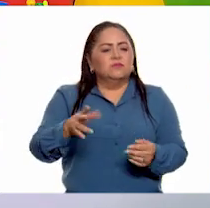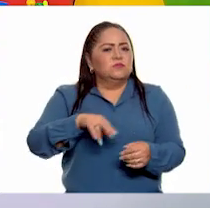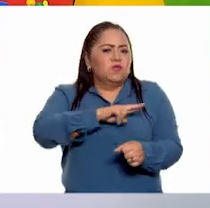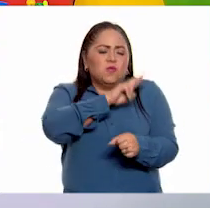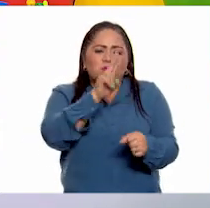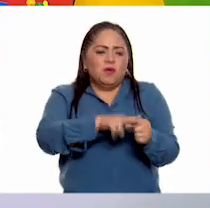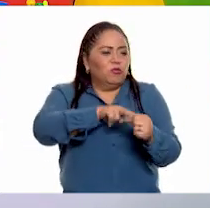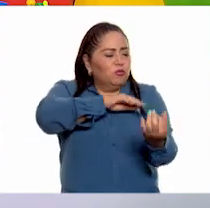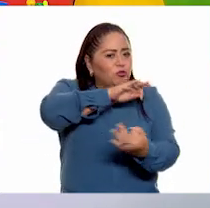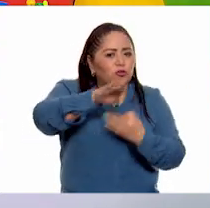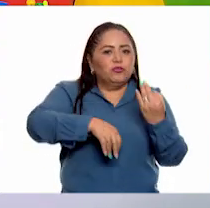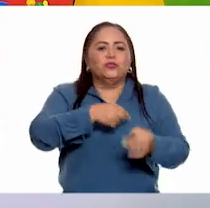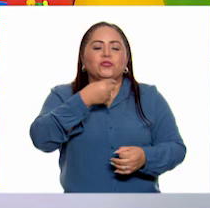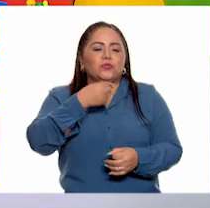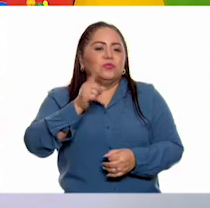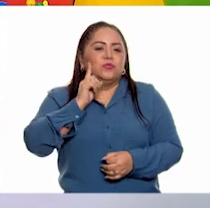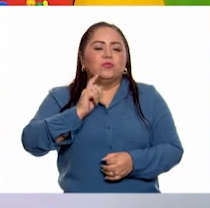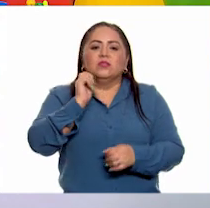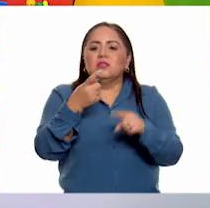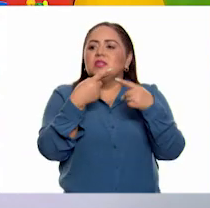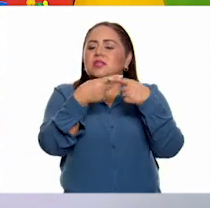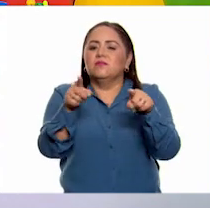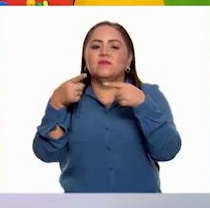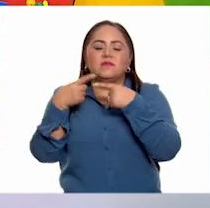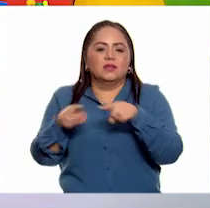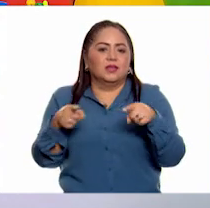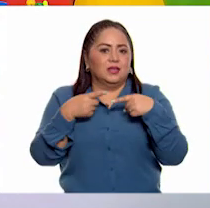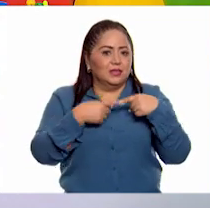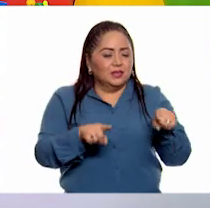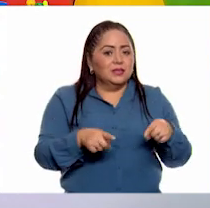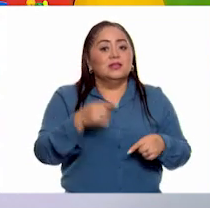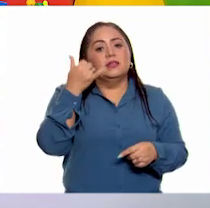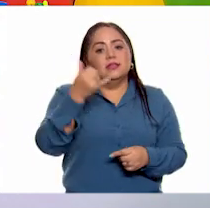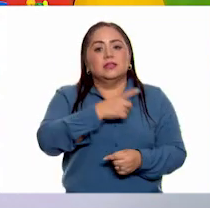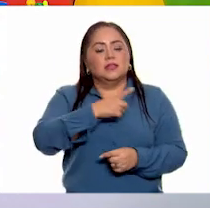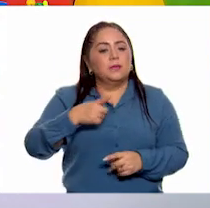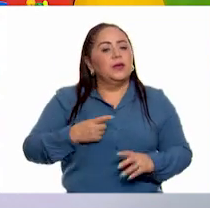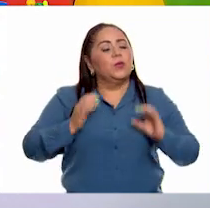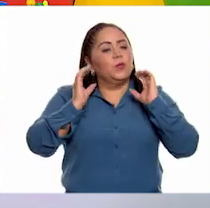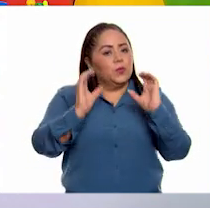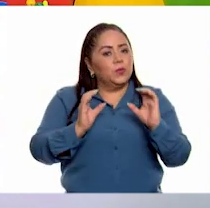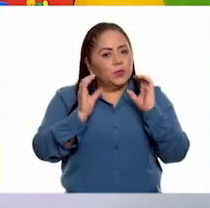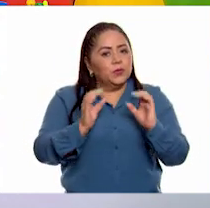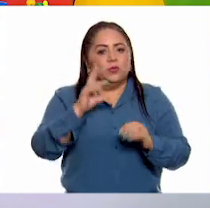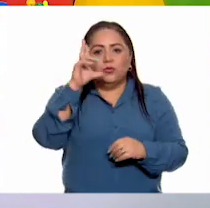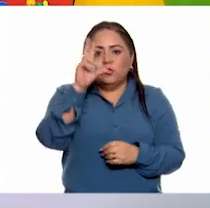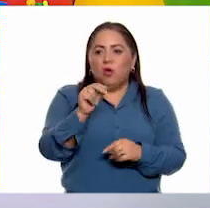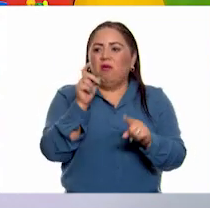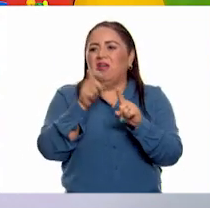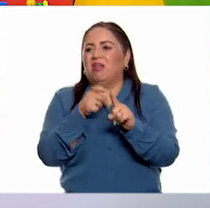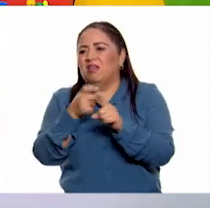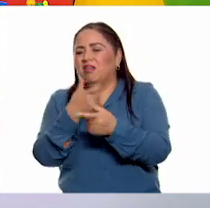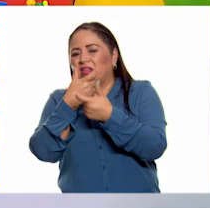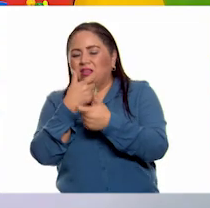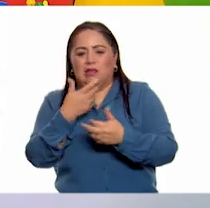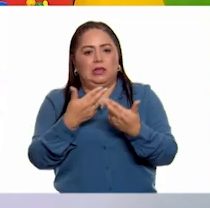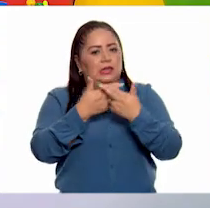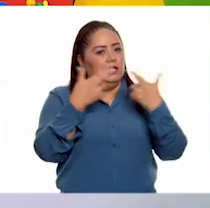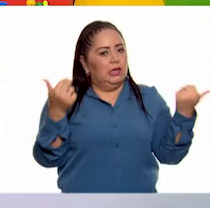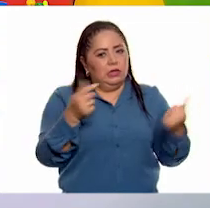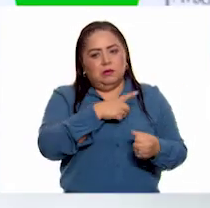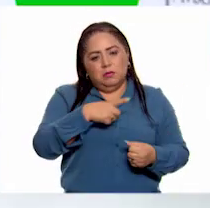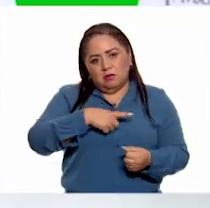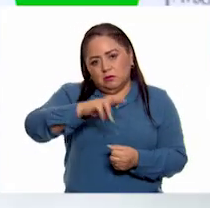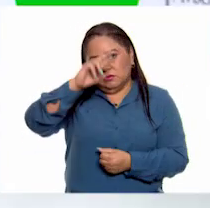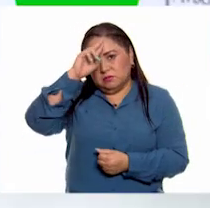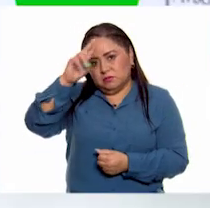válidos. Todas y todos reaccionamos de manera distinta y hay que tener mucho cuidado en no burlarnos de los miedos de otras